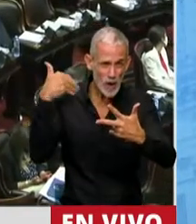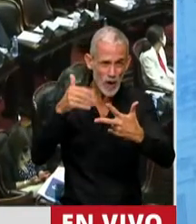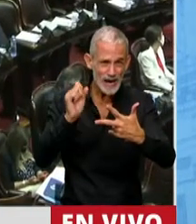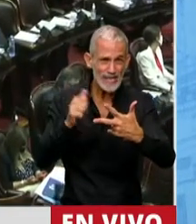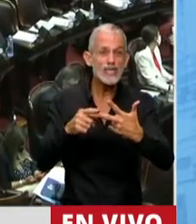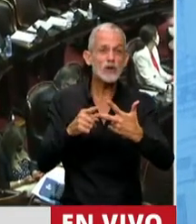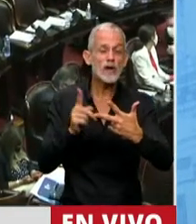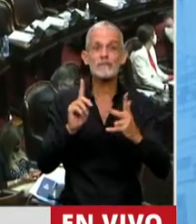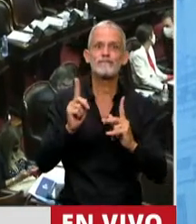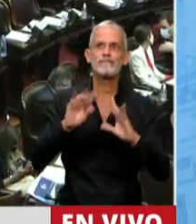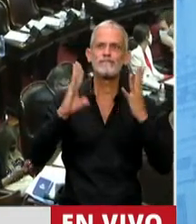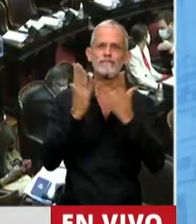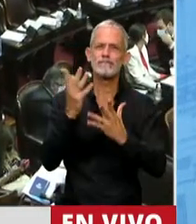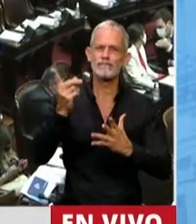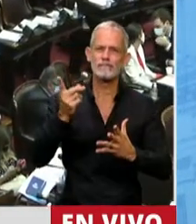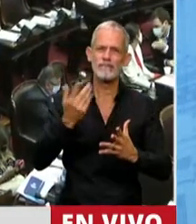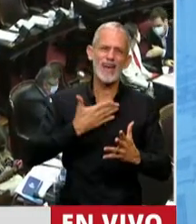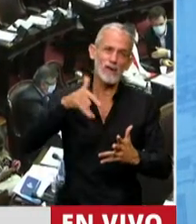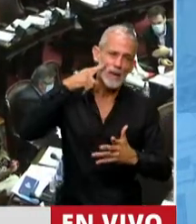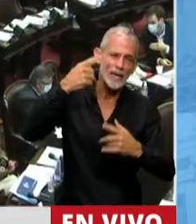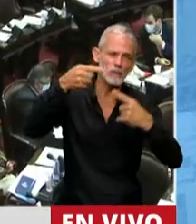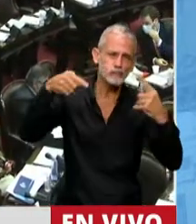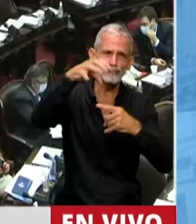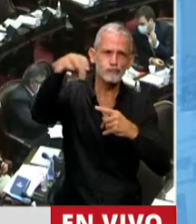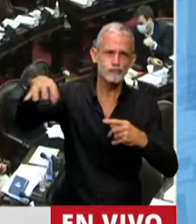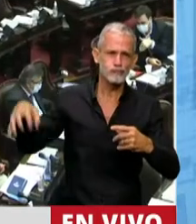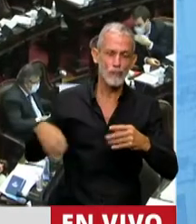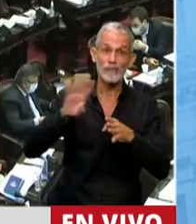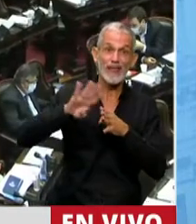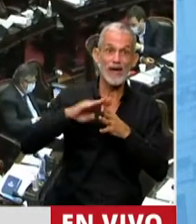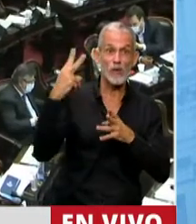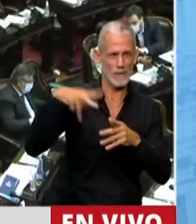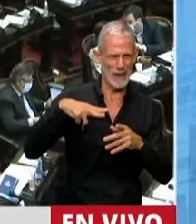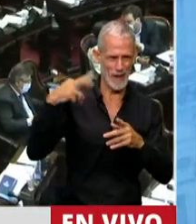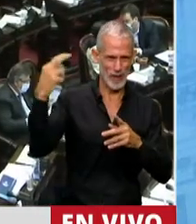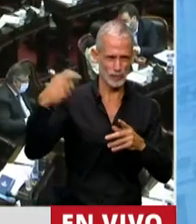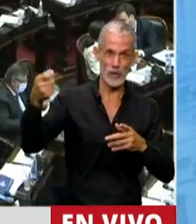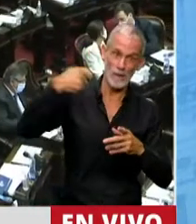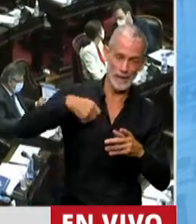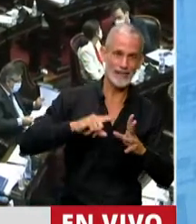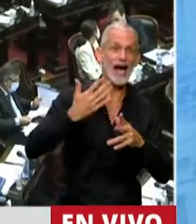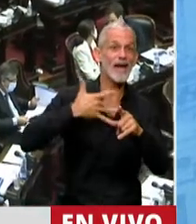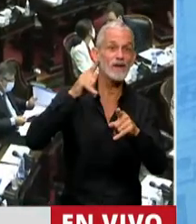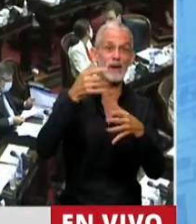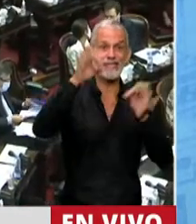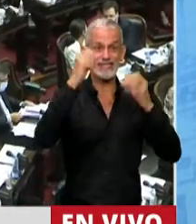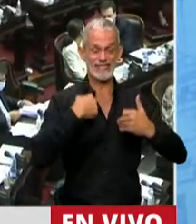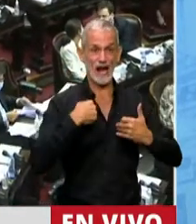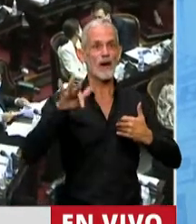con una intervención de los organismos multilaterales de crédito. Endeudamiento con acreedores privados, rescate del FMI,